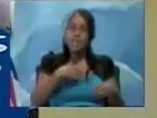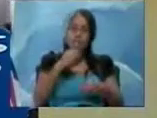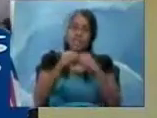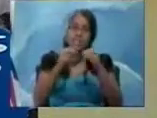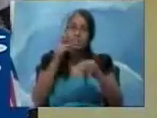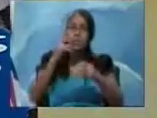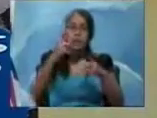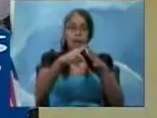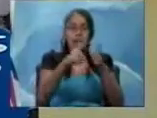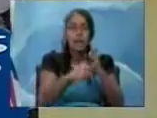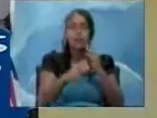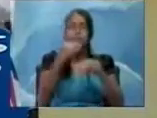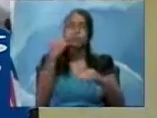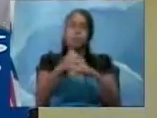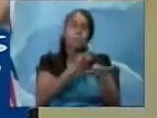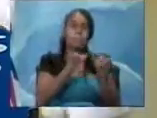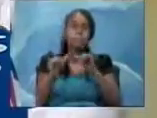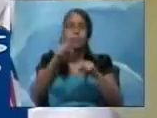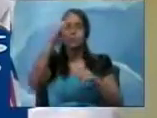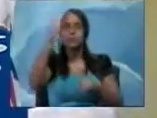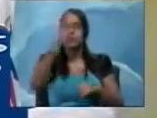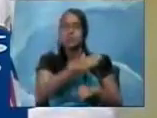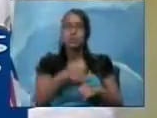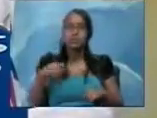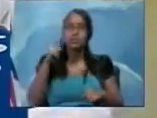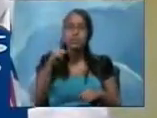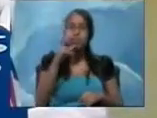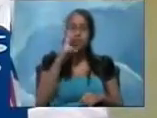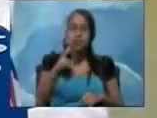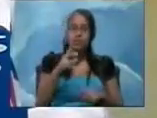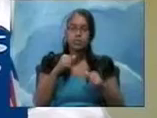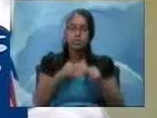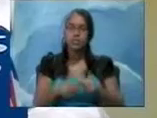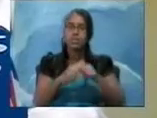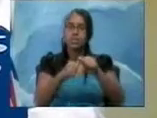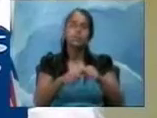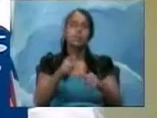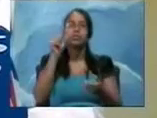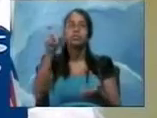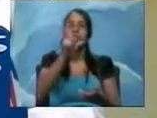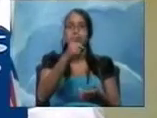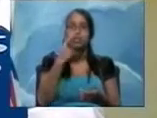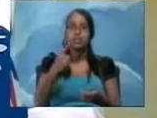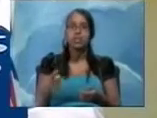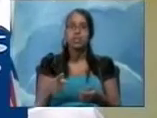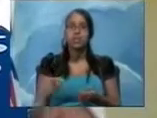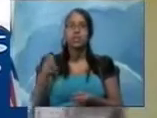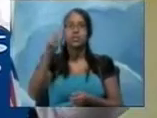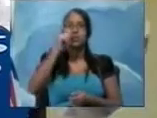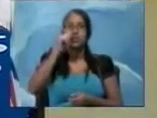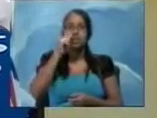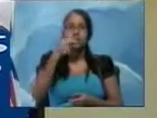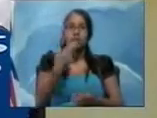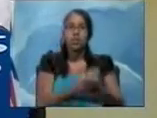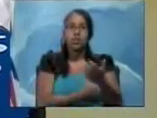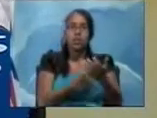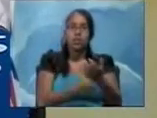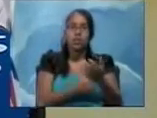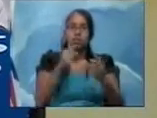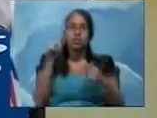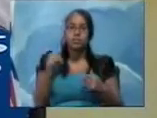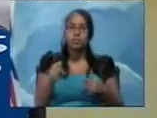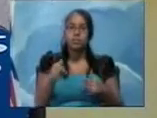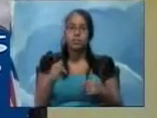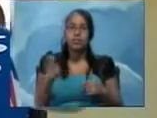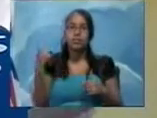las cosas como Dios quiere que tú las veas continuamos la enseñanza dice varones hermanos aquí hace